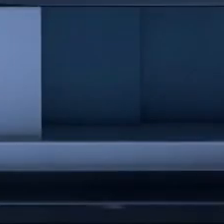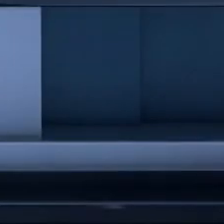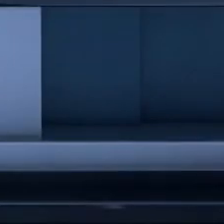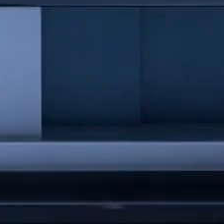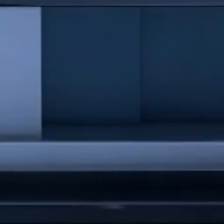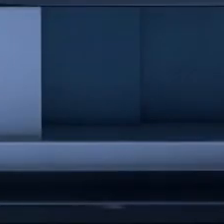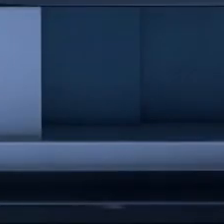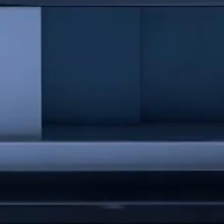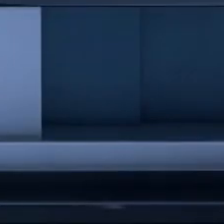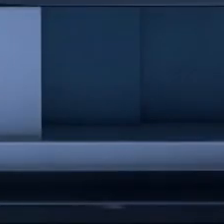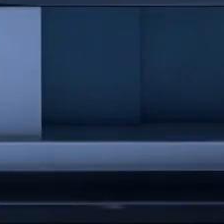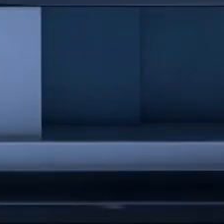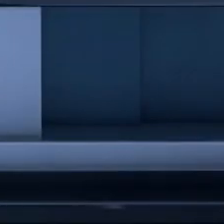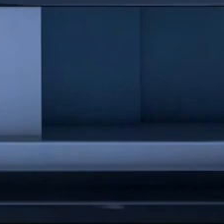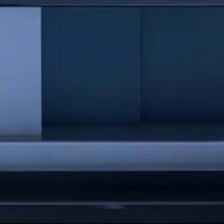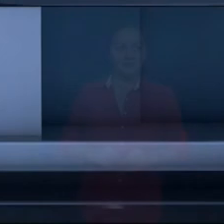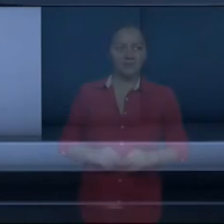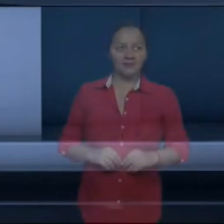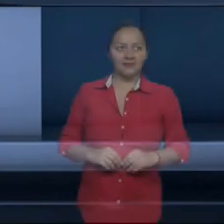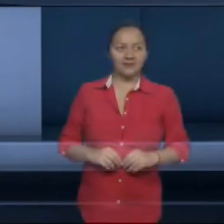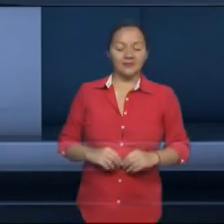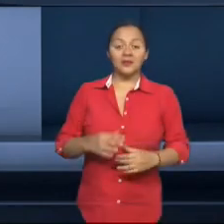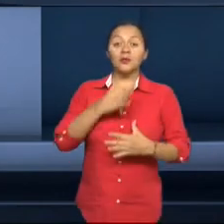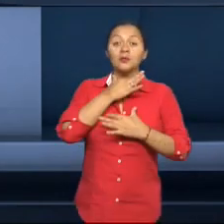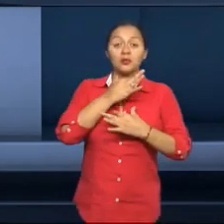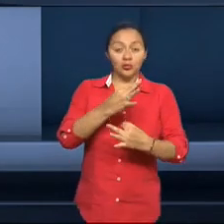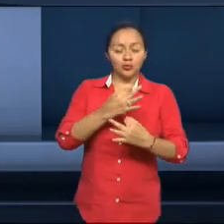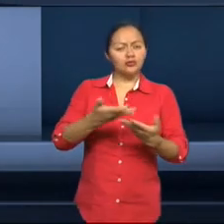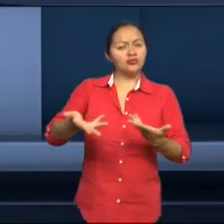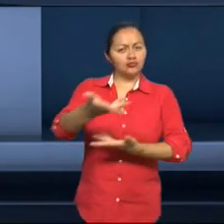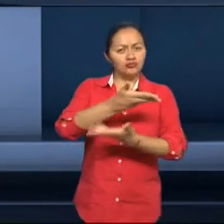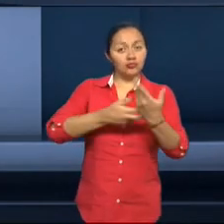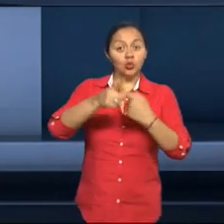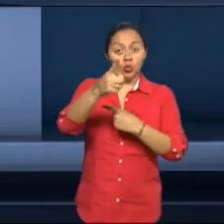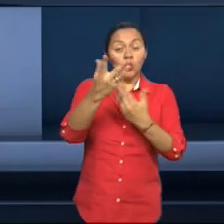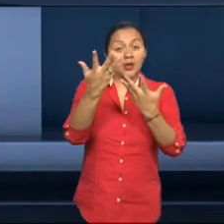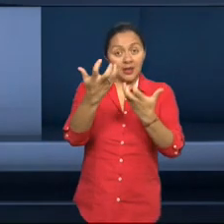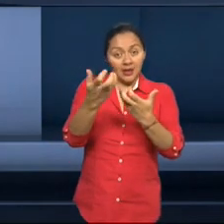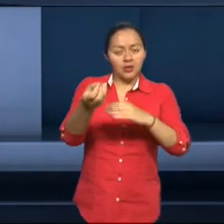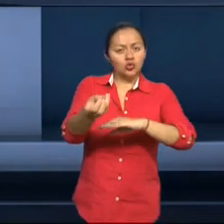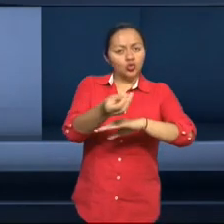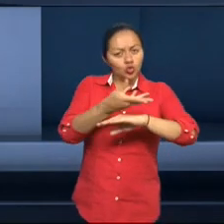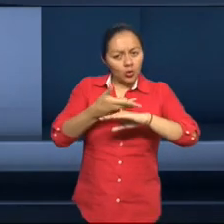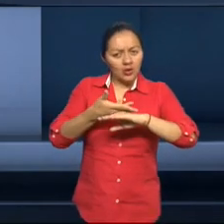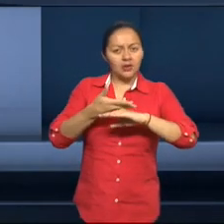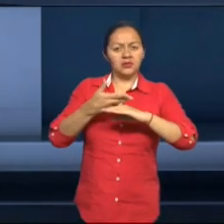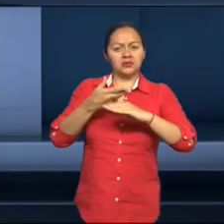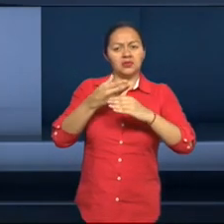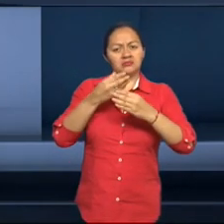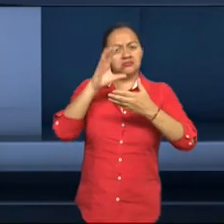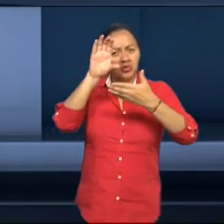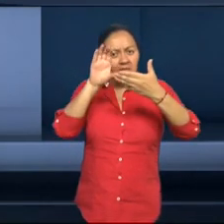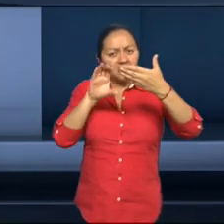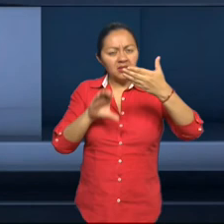Ha sido un gusto compartir con ustedes. No se olviden de hacernos llegar sus comentarios o sugerencias a nuestro correo electrónico